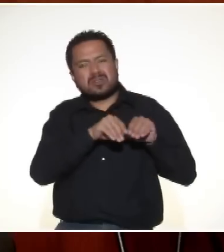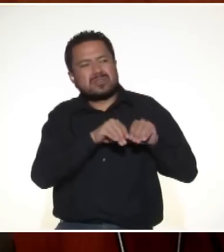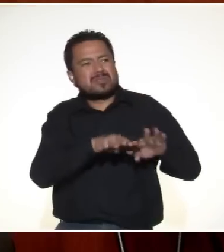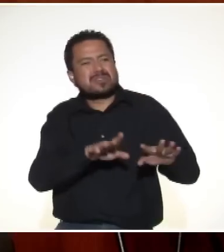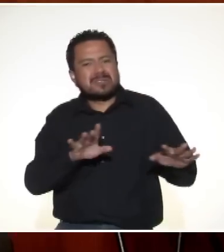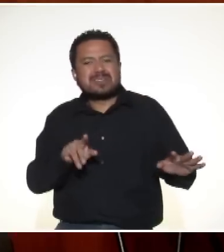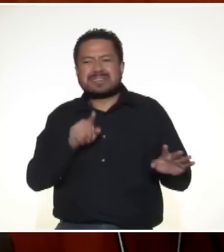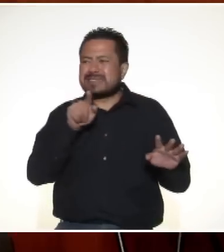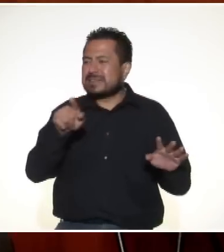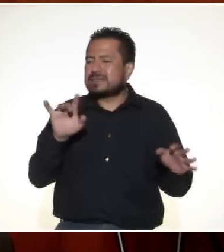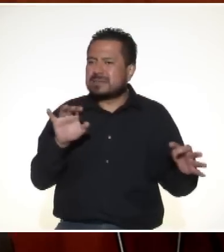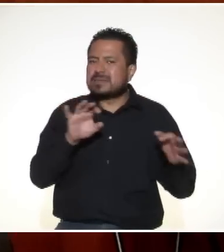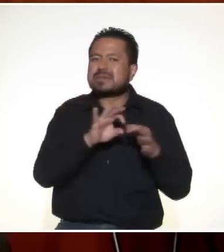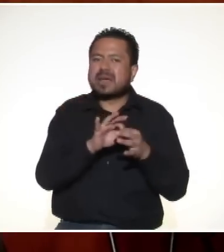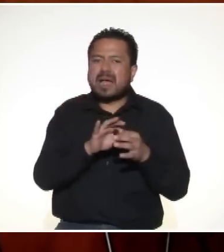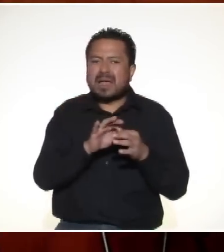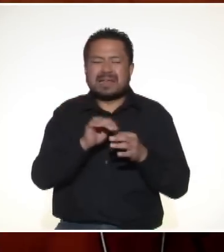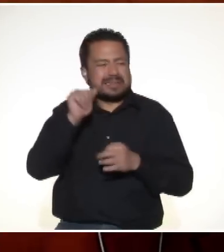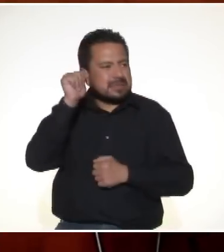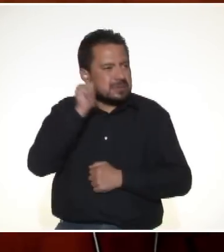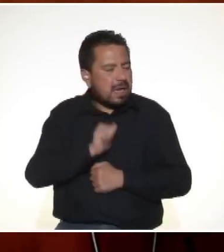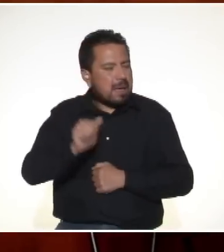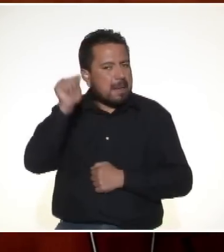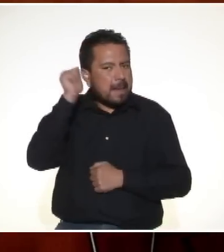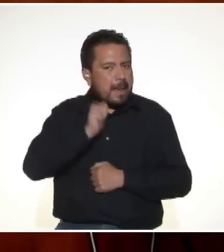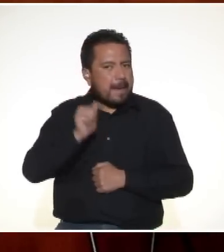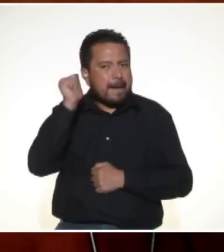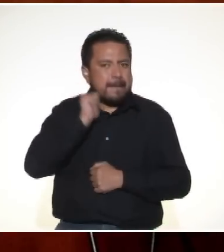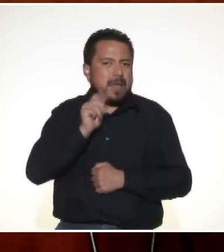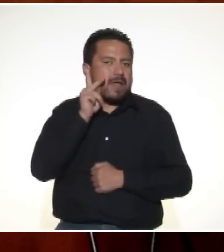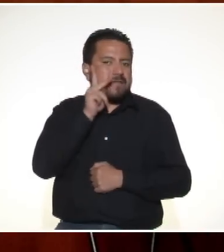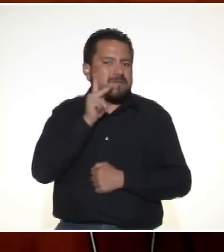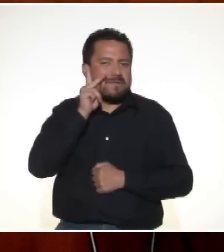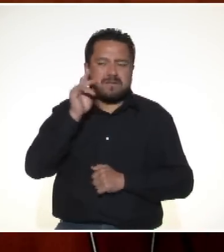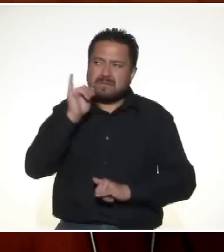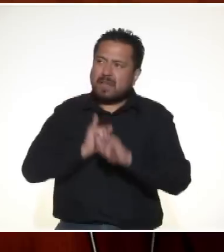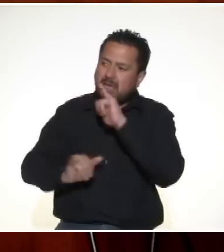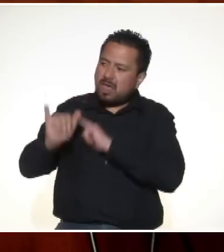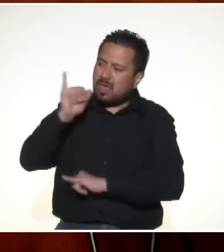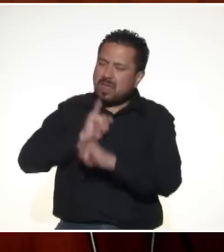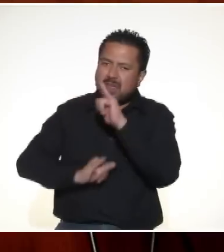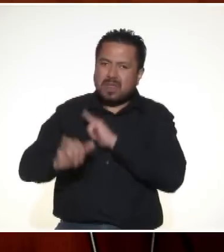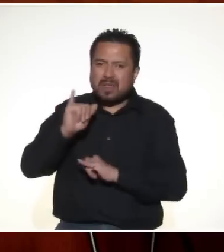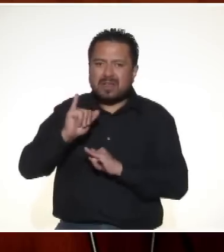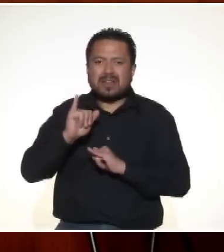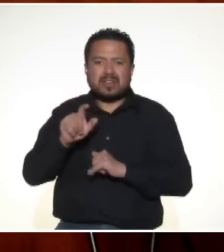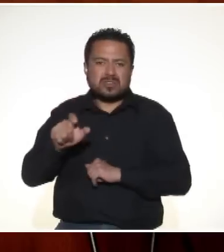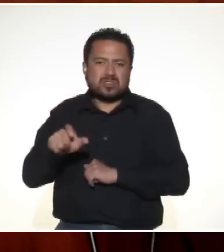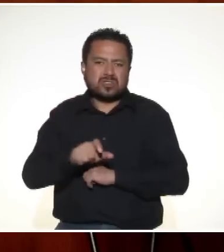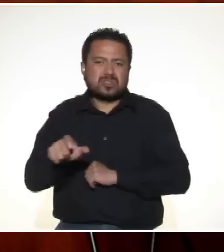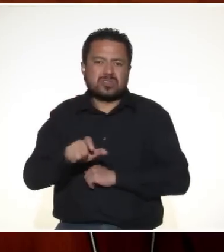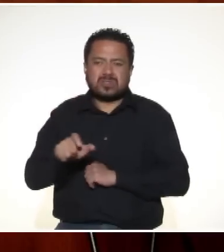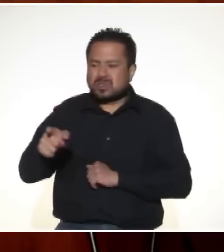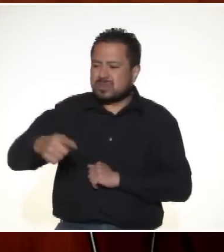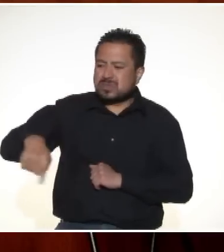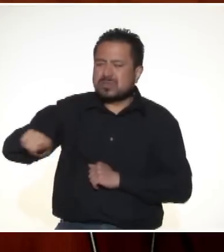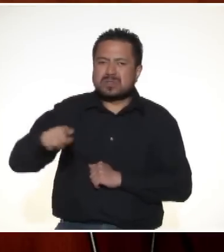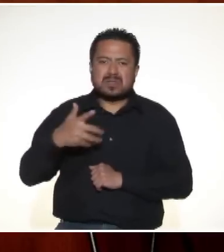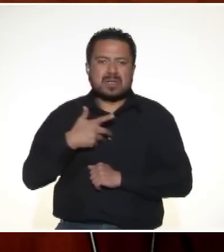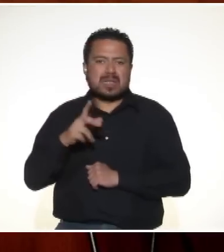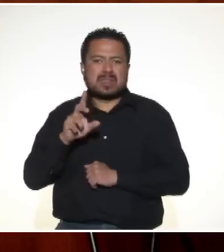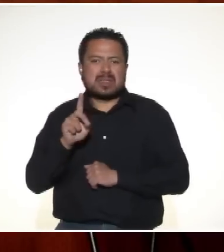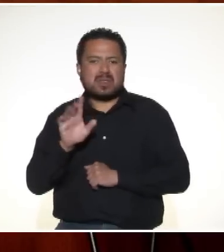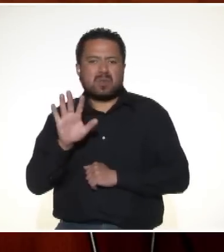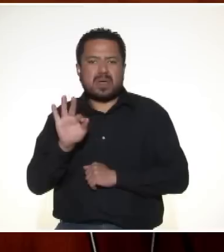están asociadas casi siempre a la ingesta de alcohol. Es decir, los canales de Xochimilco, muchos tienen 30,